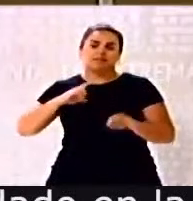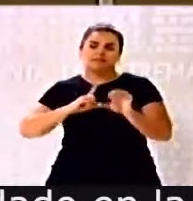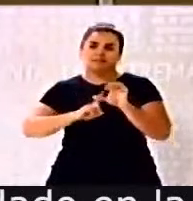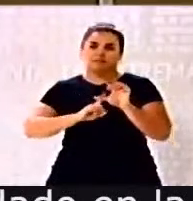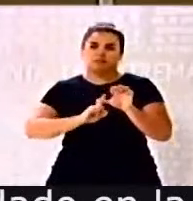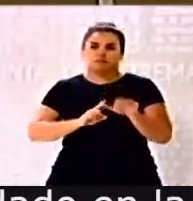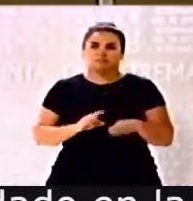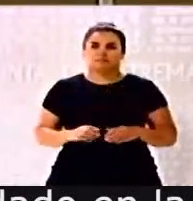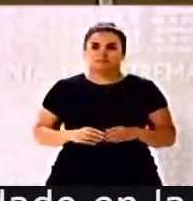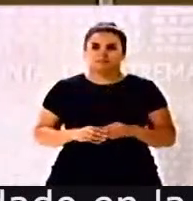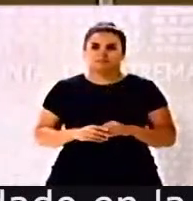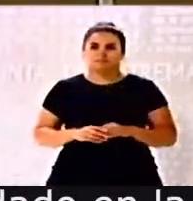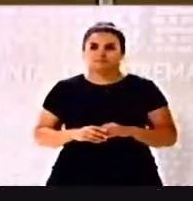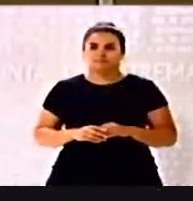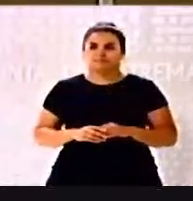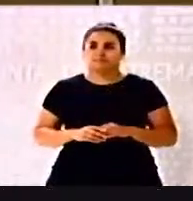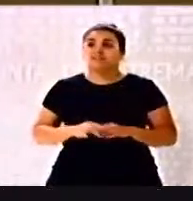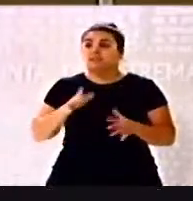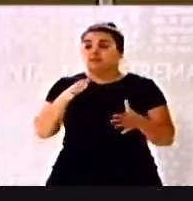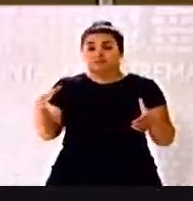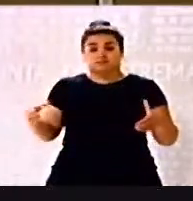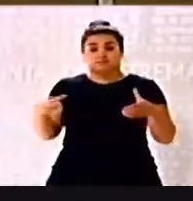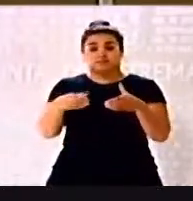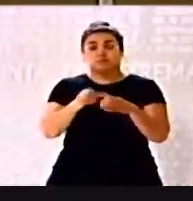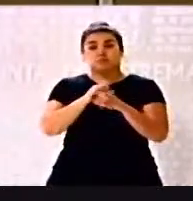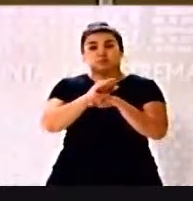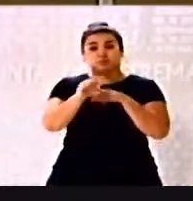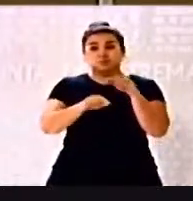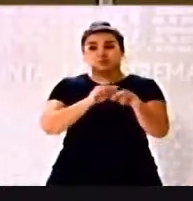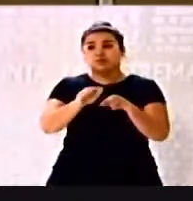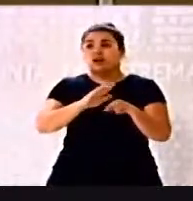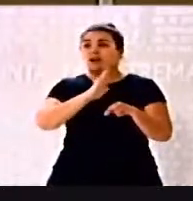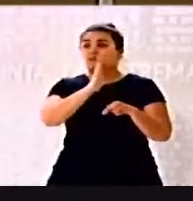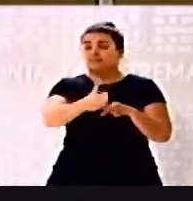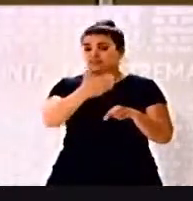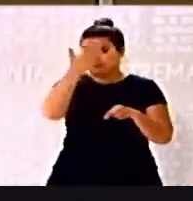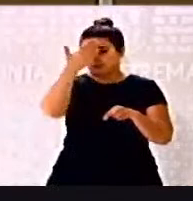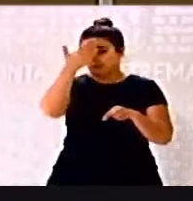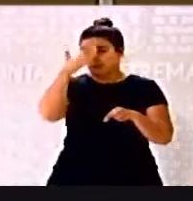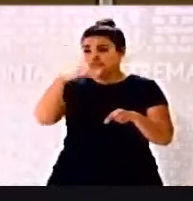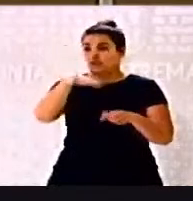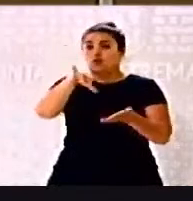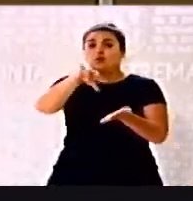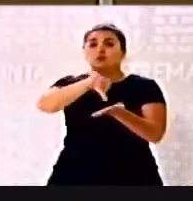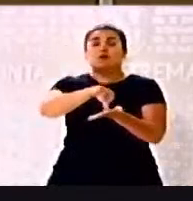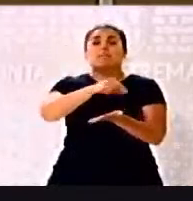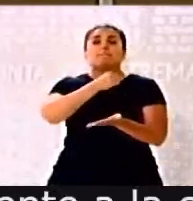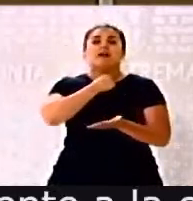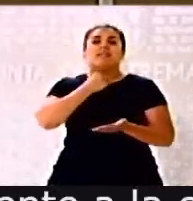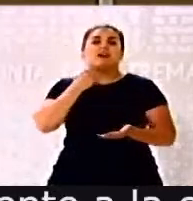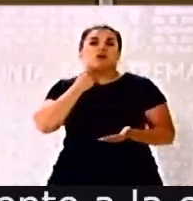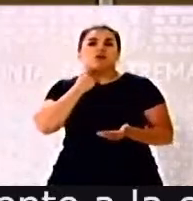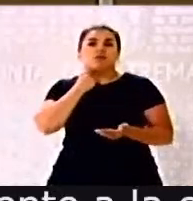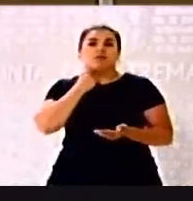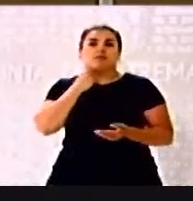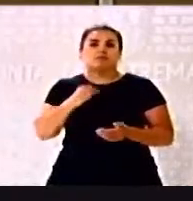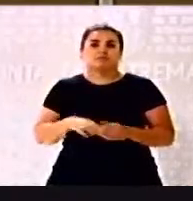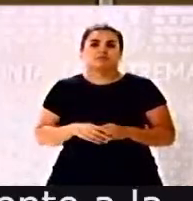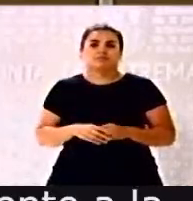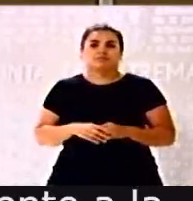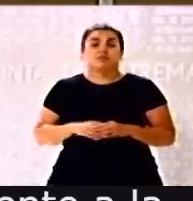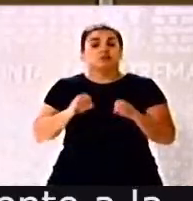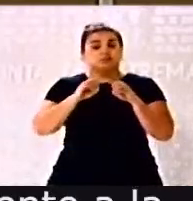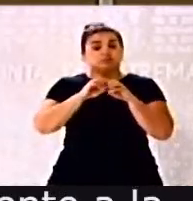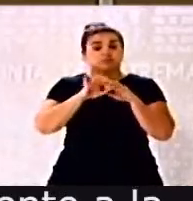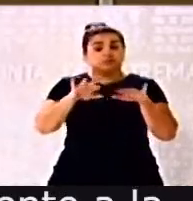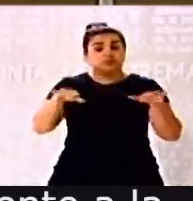Extremadura. En este caso es un brote que afecta fundamentalmente a la ciudad de Badajoz. Es un brote